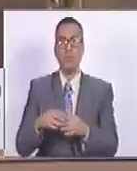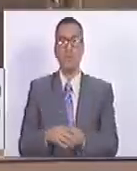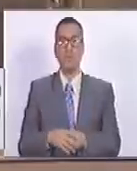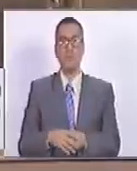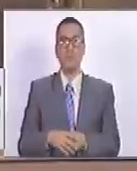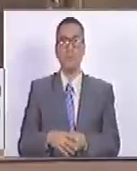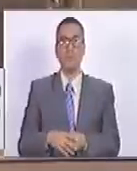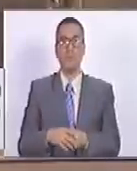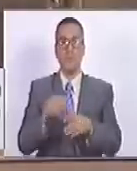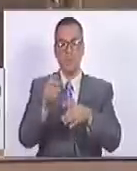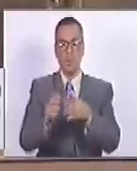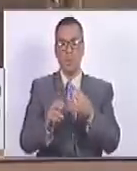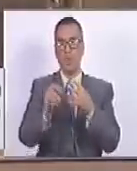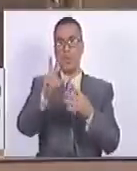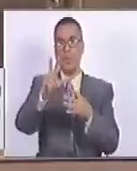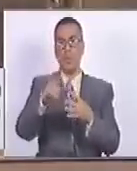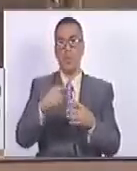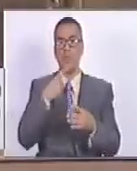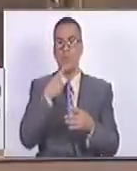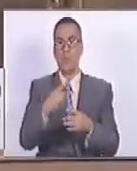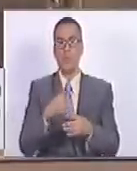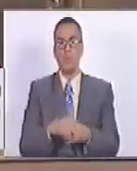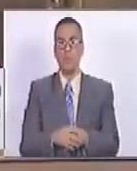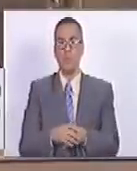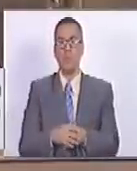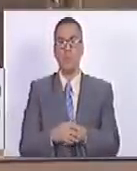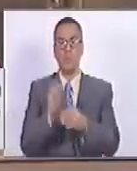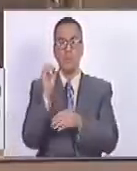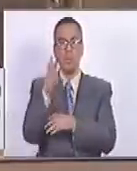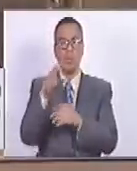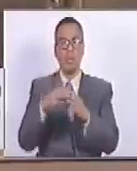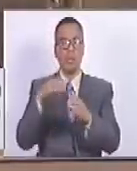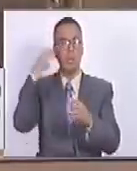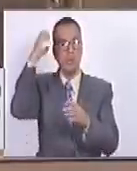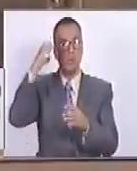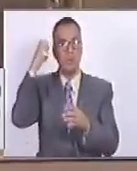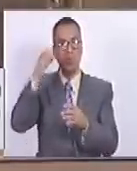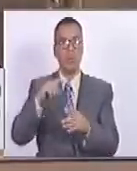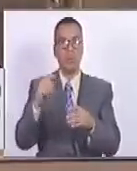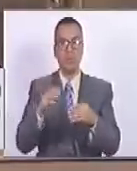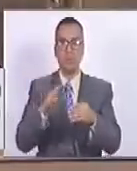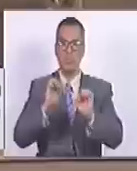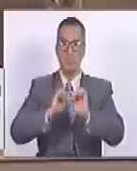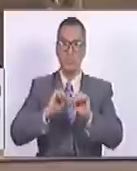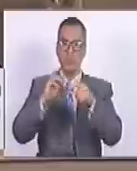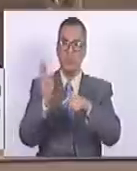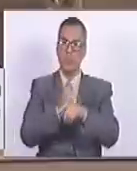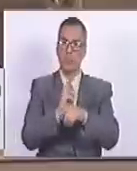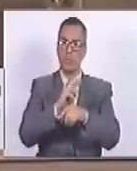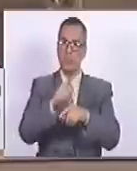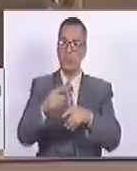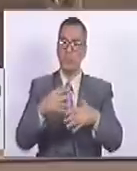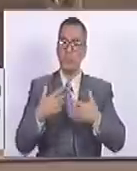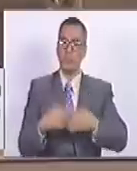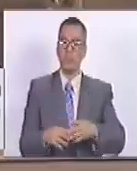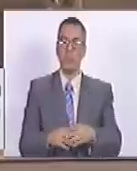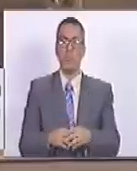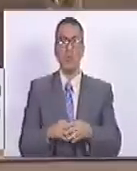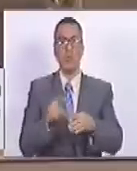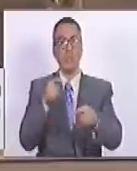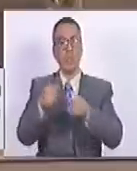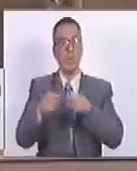Norteamérica. Tercero, exigir al Parlamento Europeo el cese inmediato de las